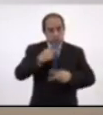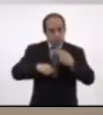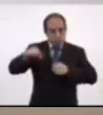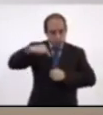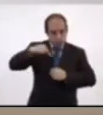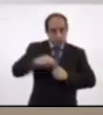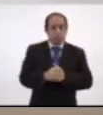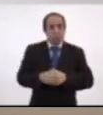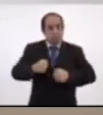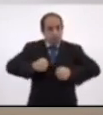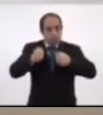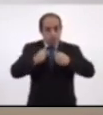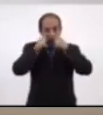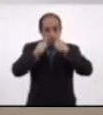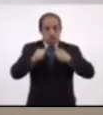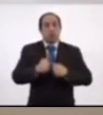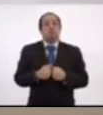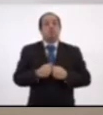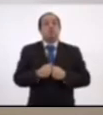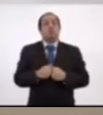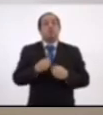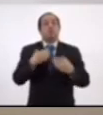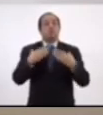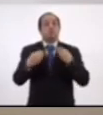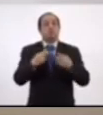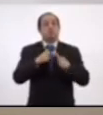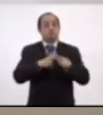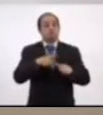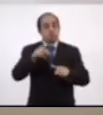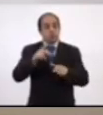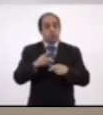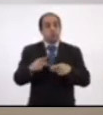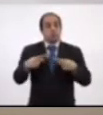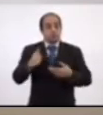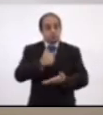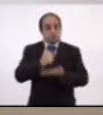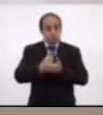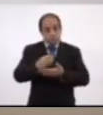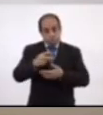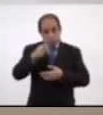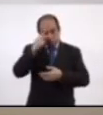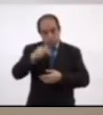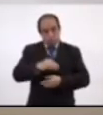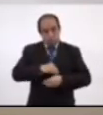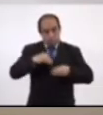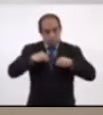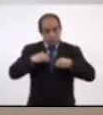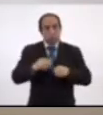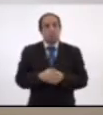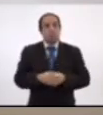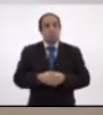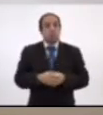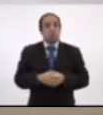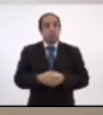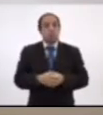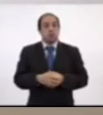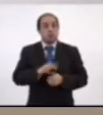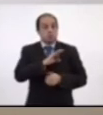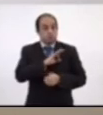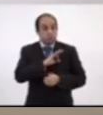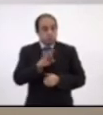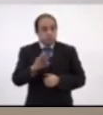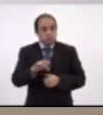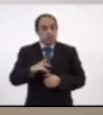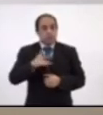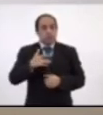asegurar que la atención de la pandemia continúa, pero que los capitalinos, la gente de la Ciudad de México puede estar